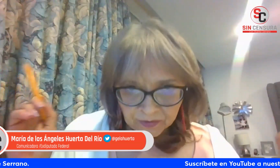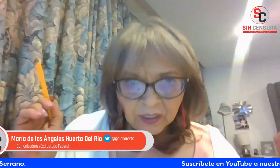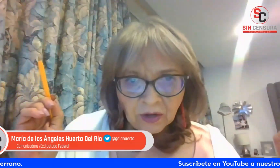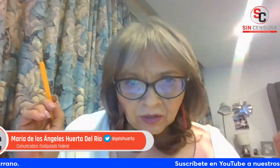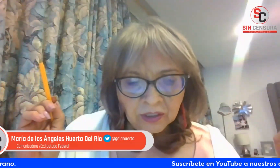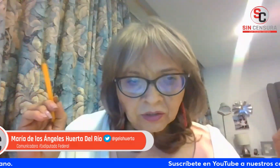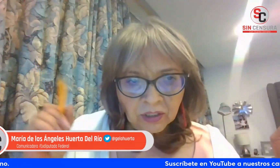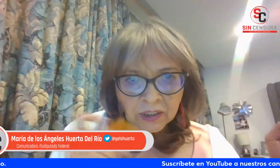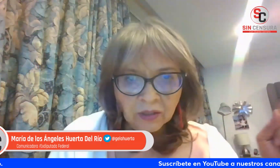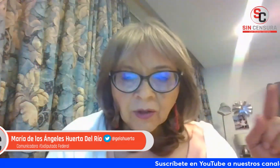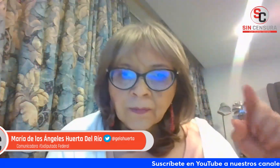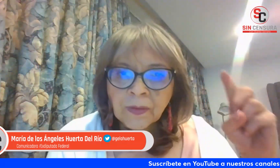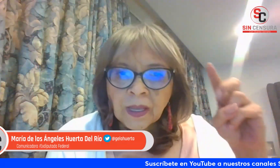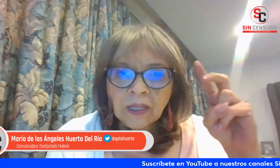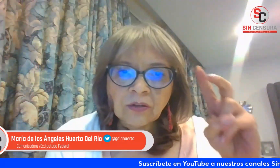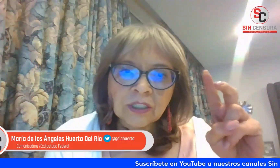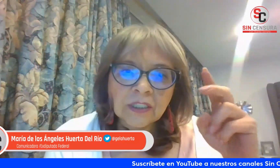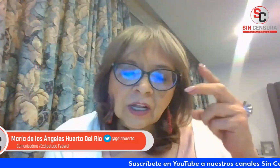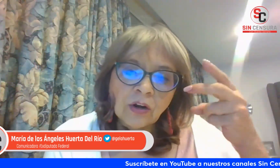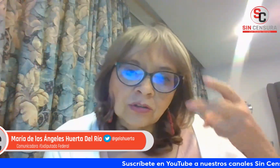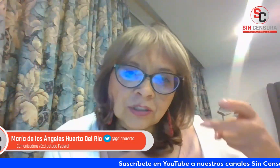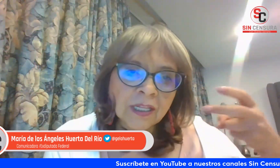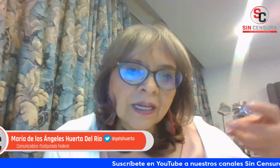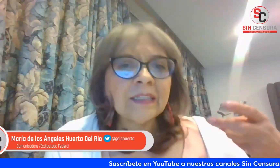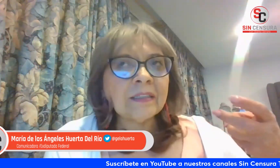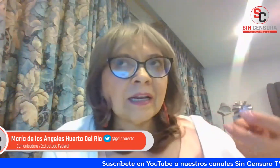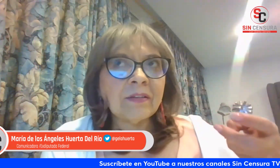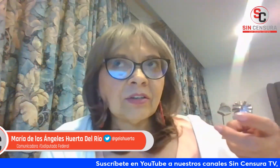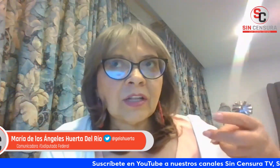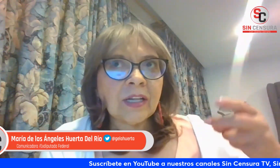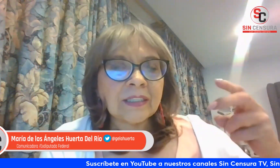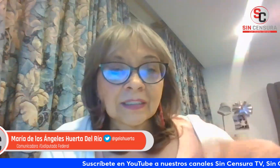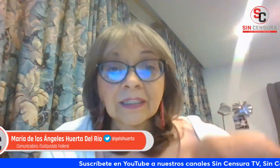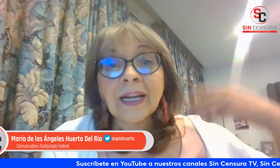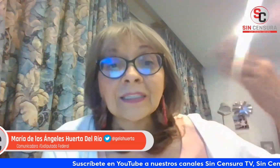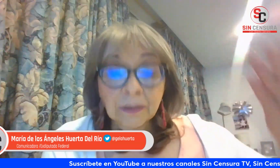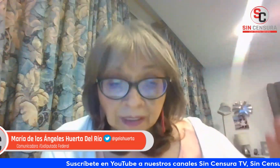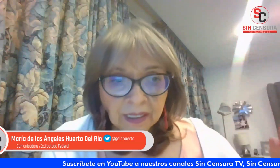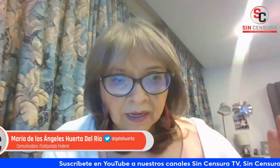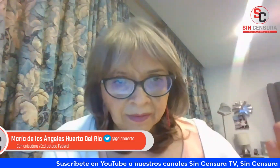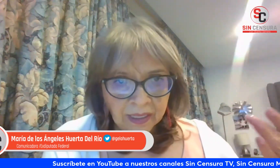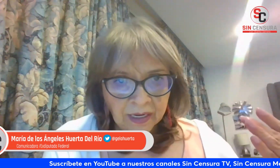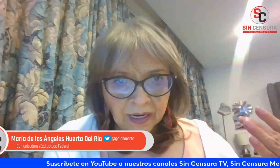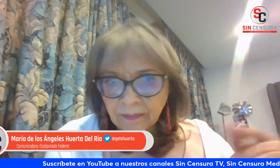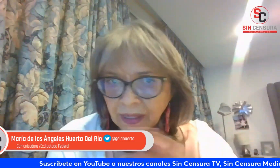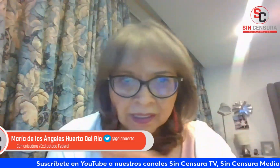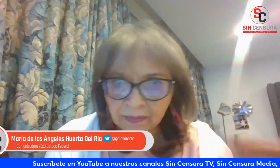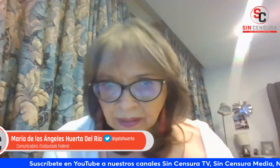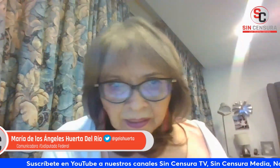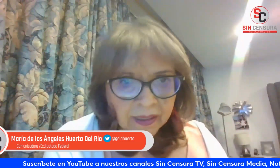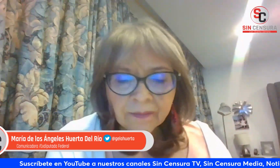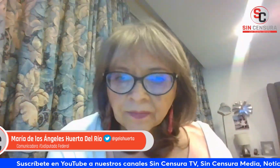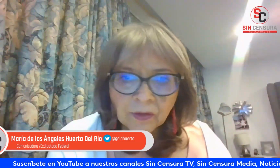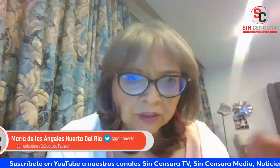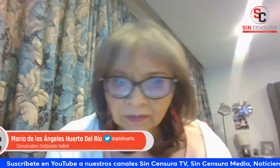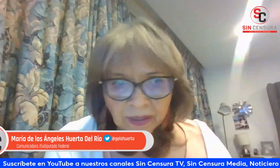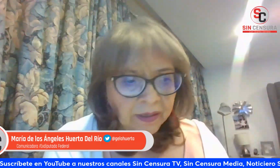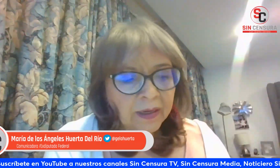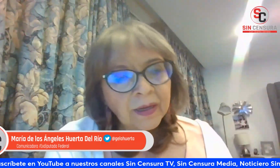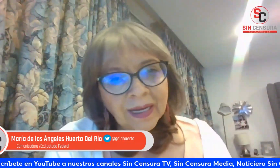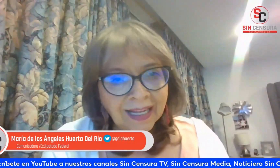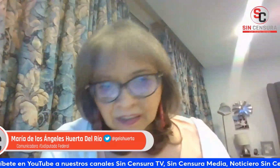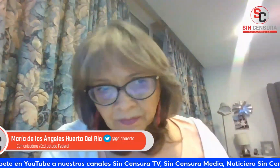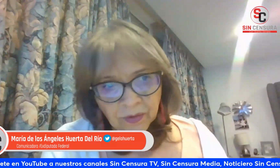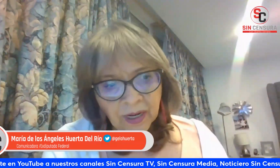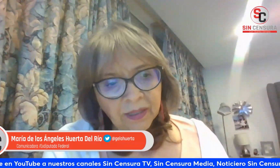país. Fíjate lo que te estoy diciendo. Entonces, los dos canales de televisión en los que se transmite la mañanera prácticamente no se